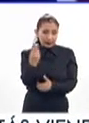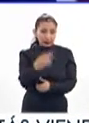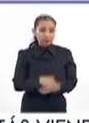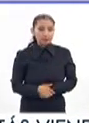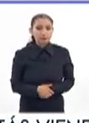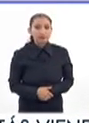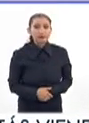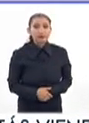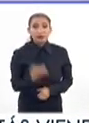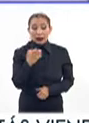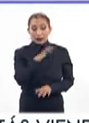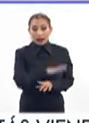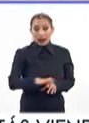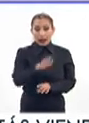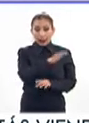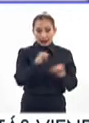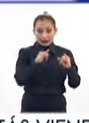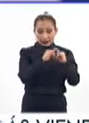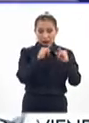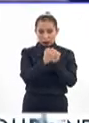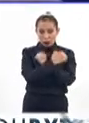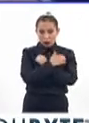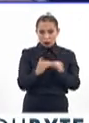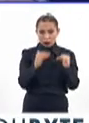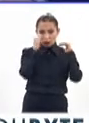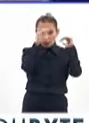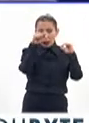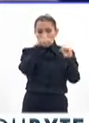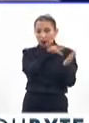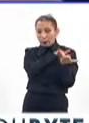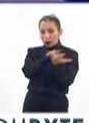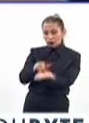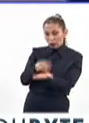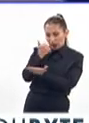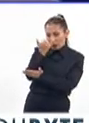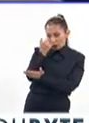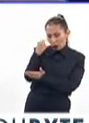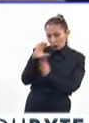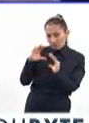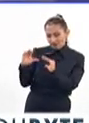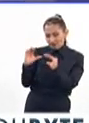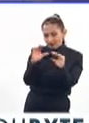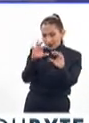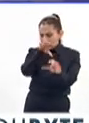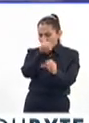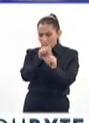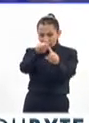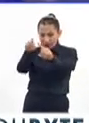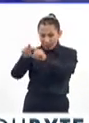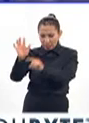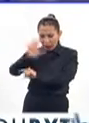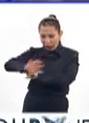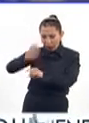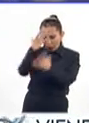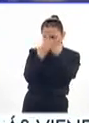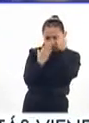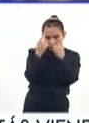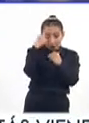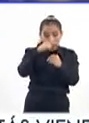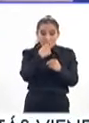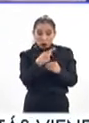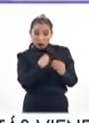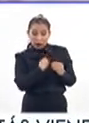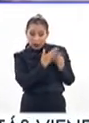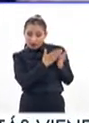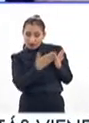demanda. Es tarea de las instituciones educativas apoyar a los estudiantes con una formación interdisciplinaria para que a lo largo de